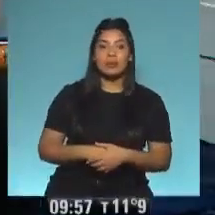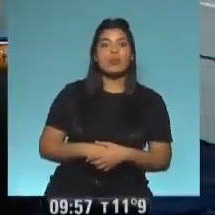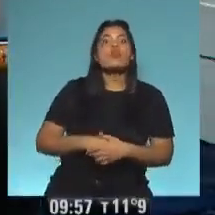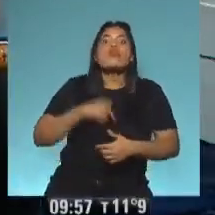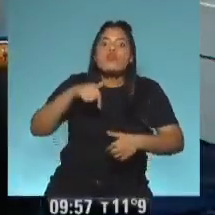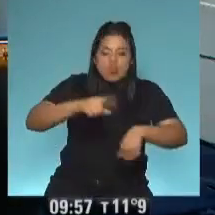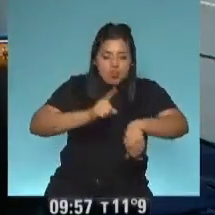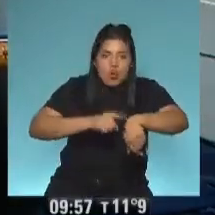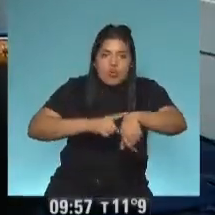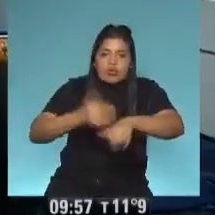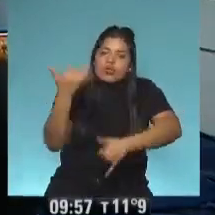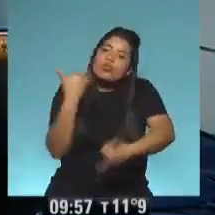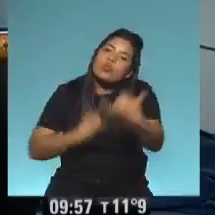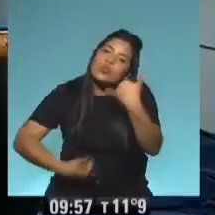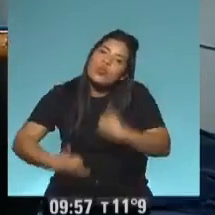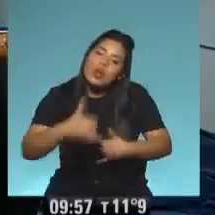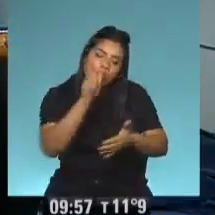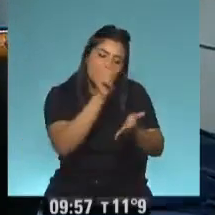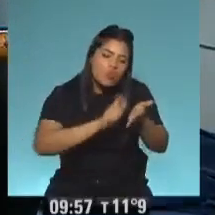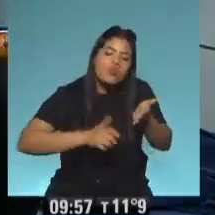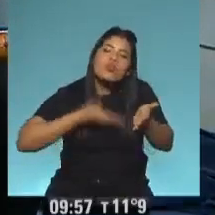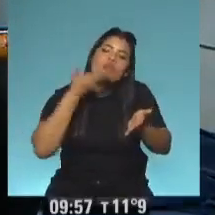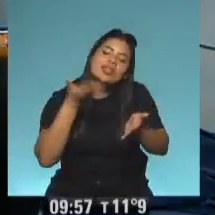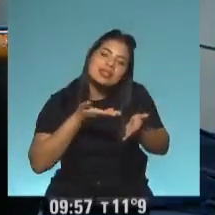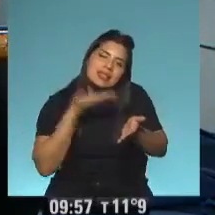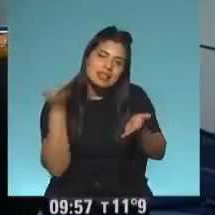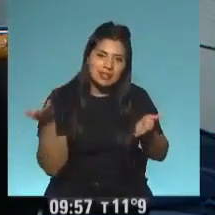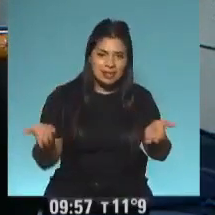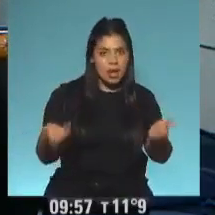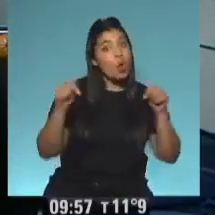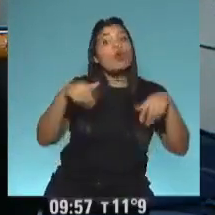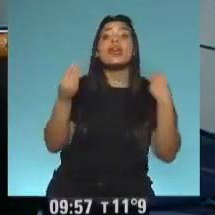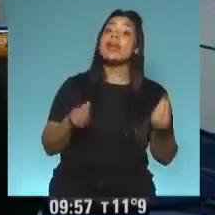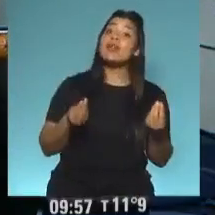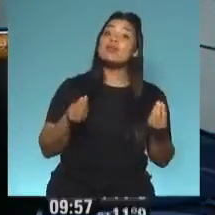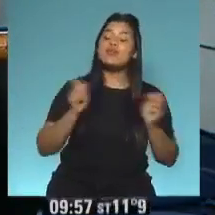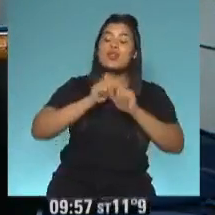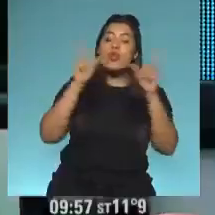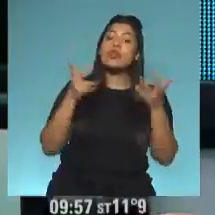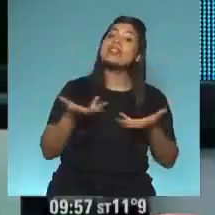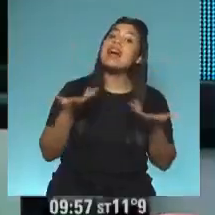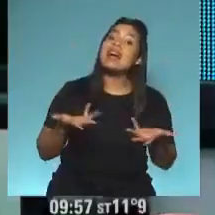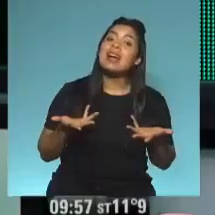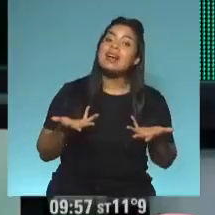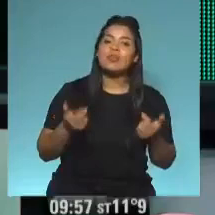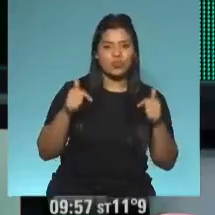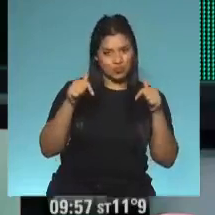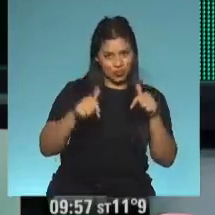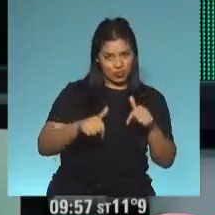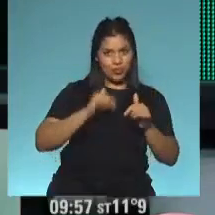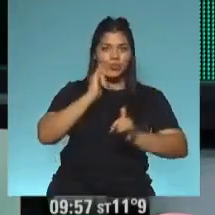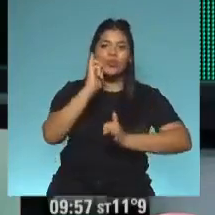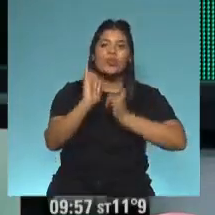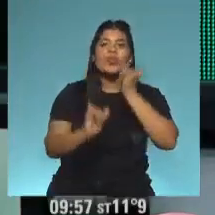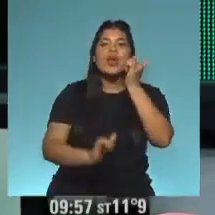los cuentos, las poesías, los limericks. ¿Y qué tenemos hoy, señor Caro? ¿Qué hay de sorpresa? Hoy tenemos un cuento que